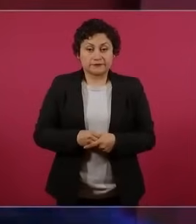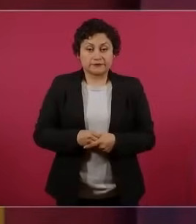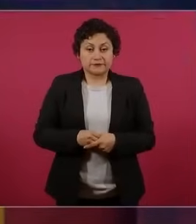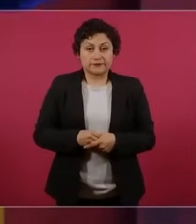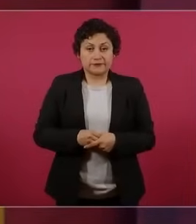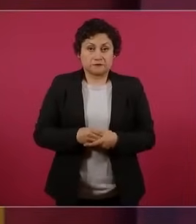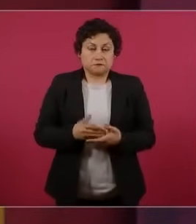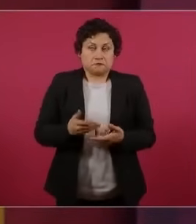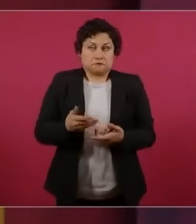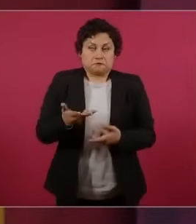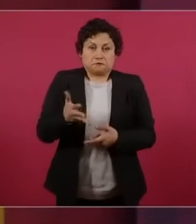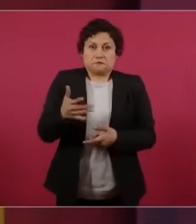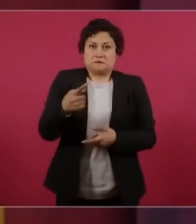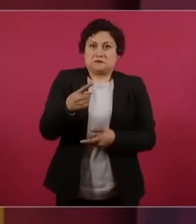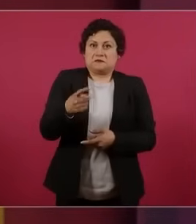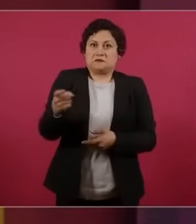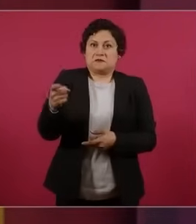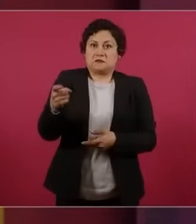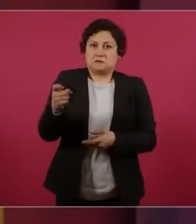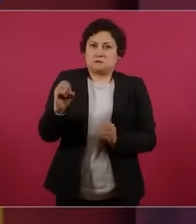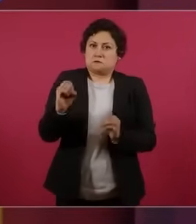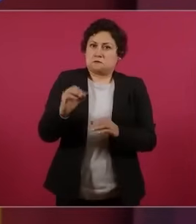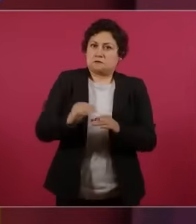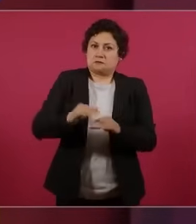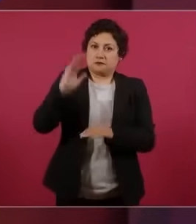Como 100 más.